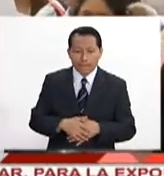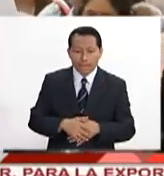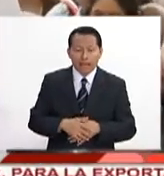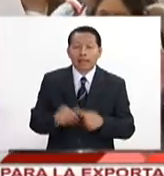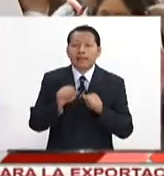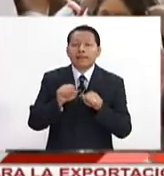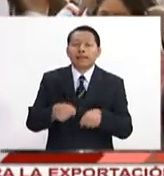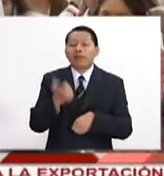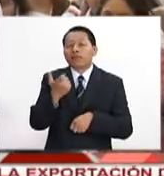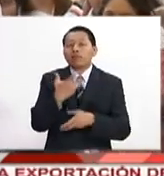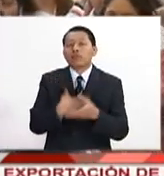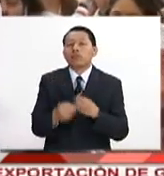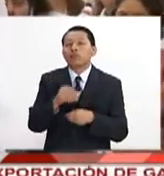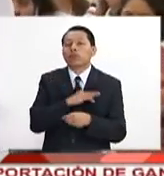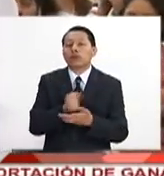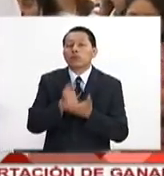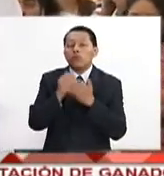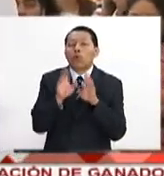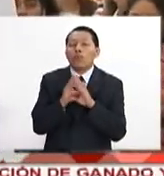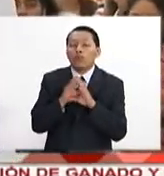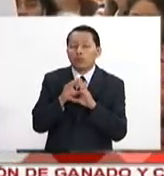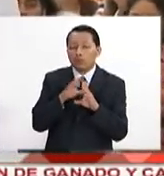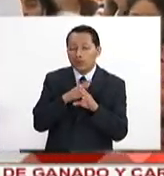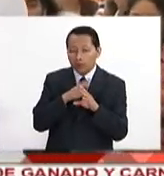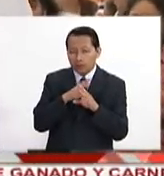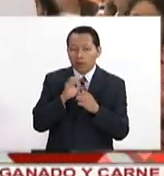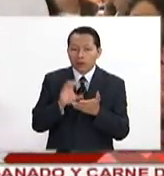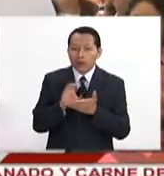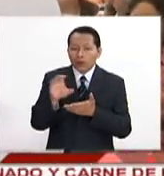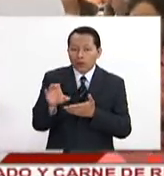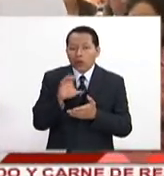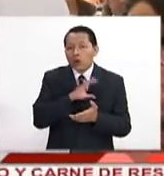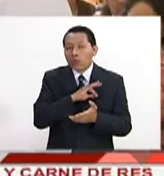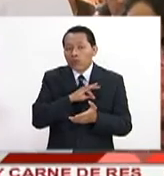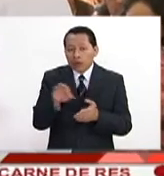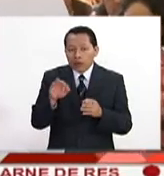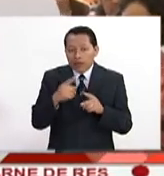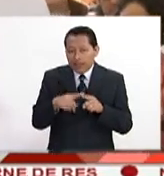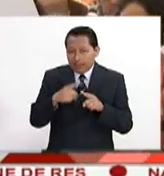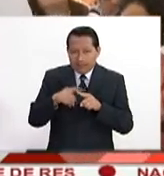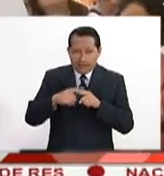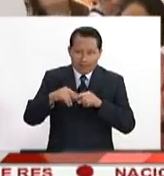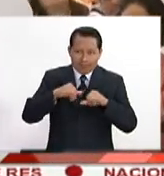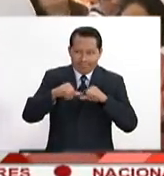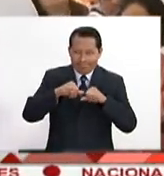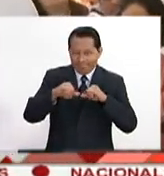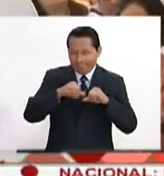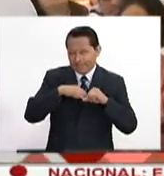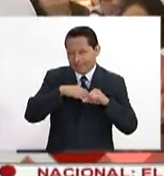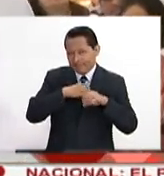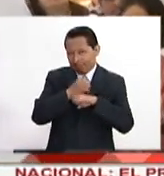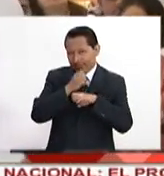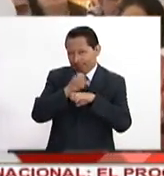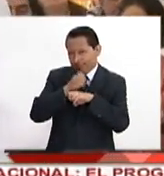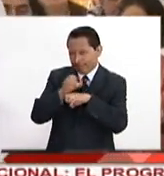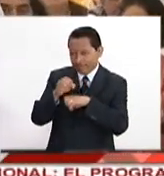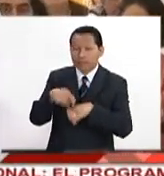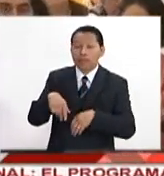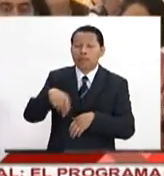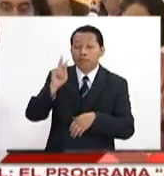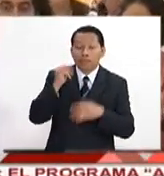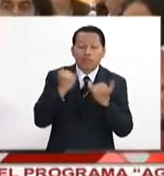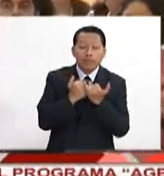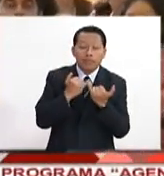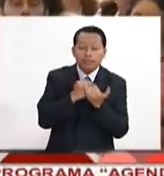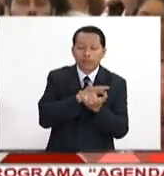ayuda primero a que el recurso viaje a través de las diferentes geografías, pero nos ayuda después a que el recurso